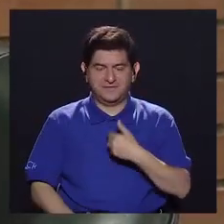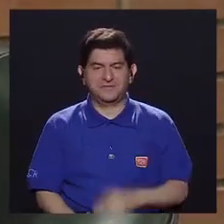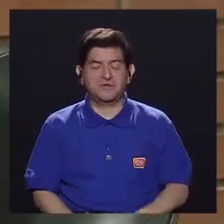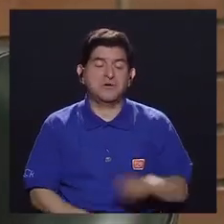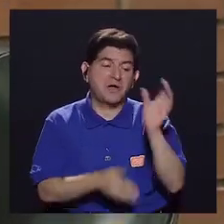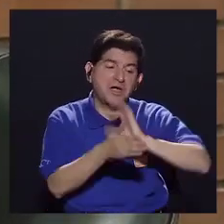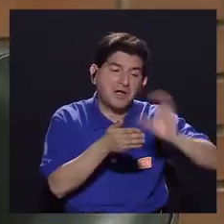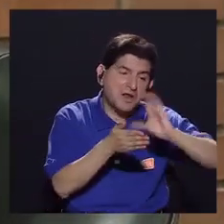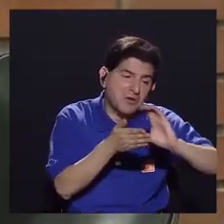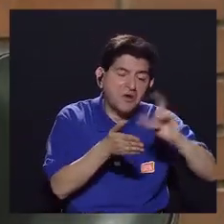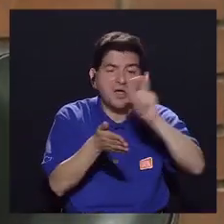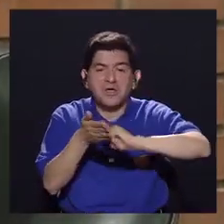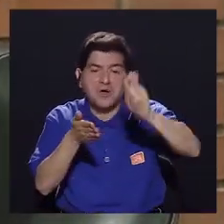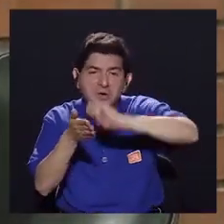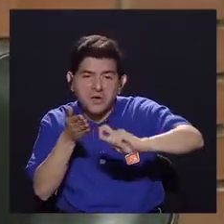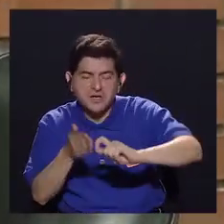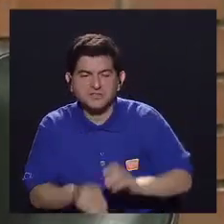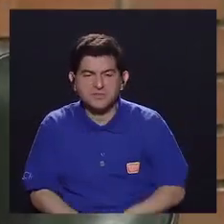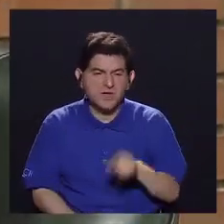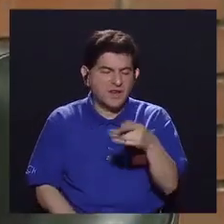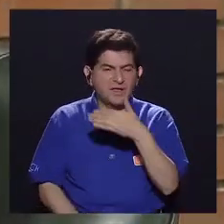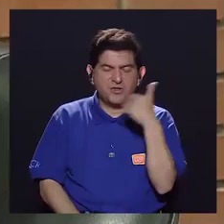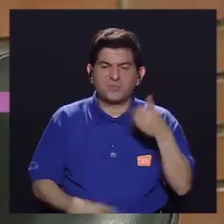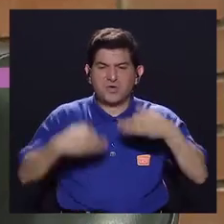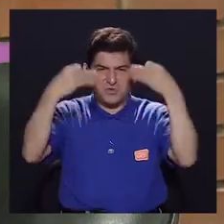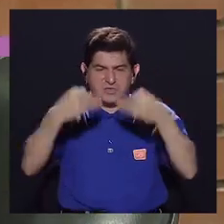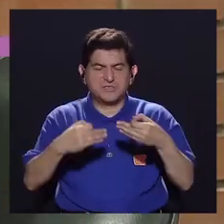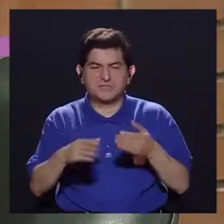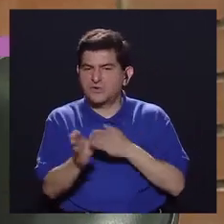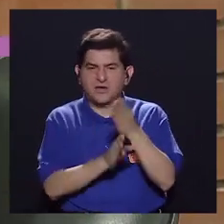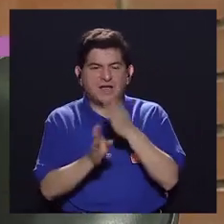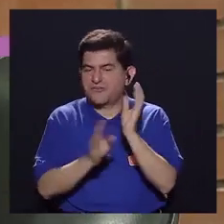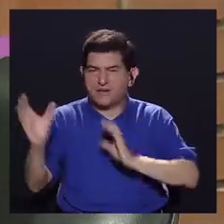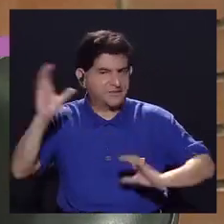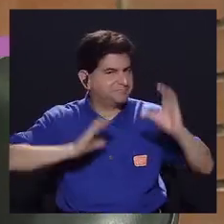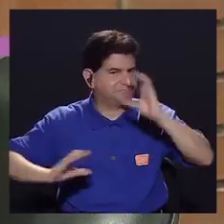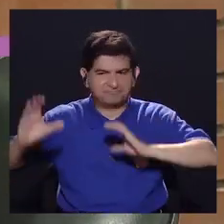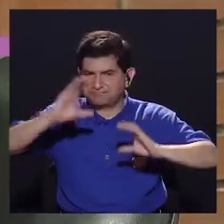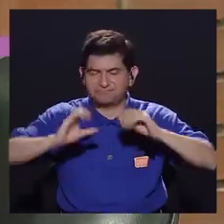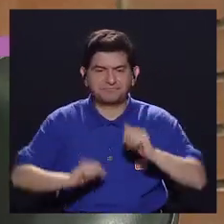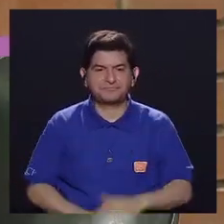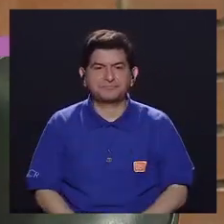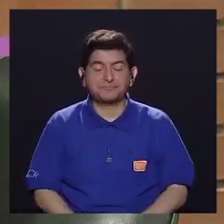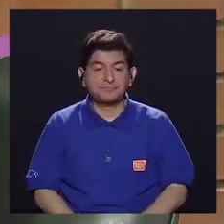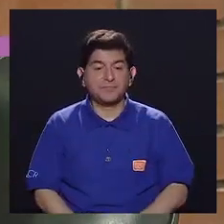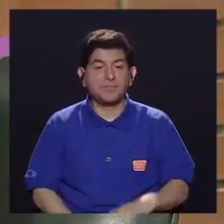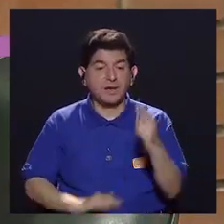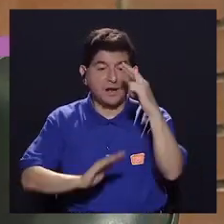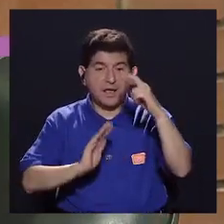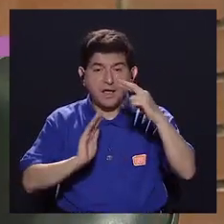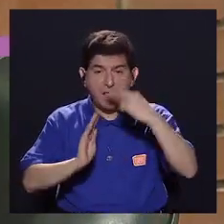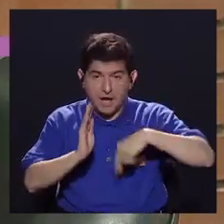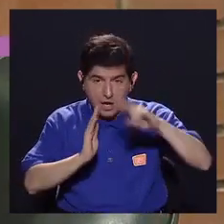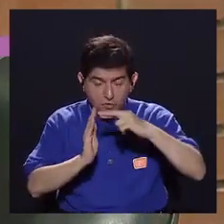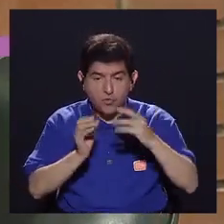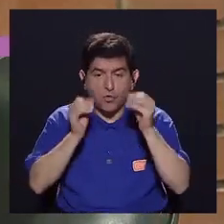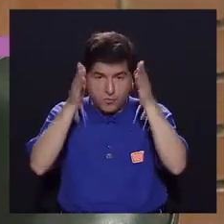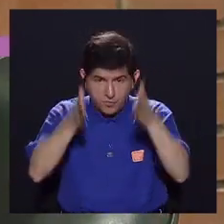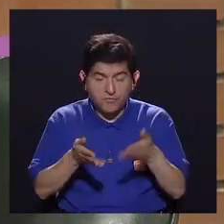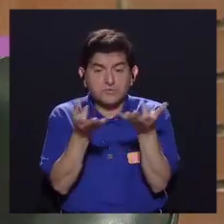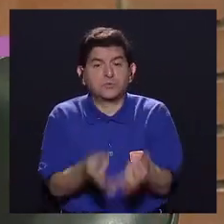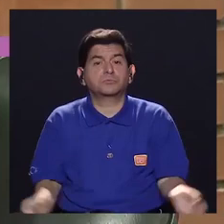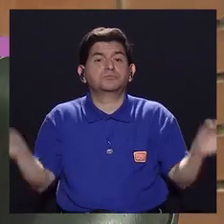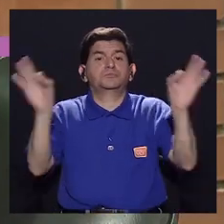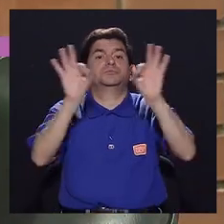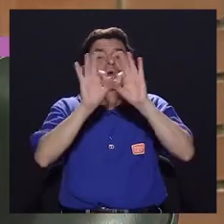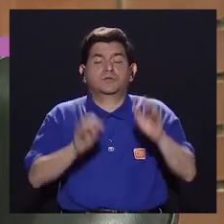pueden experimentar en secundaria o en la escuela, que hacen que se decidan por una carrera que no es científica. Entonces, el papel del docente